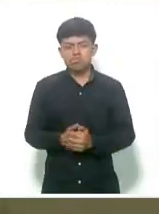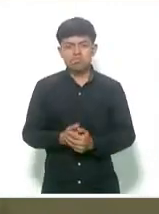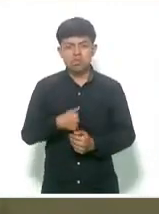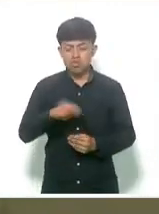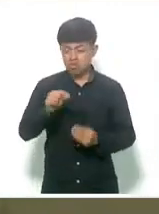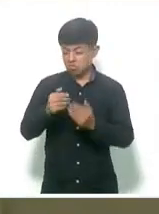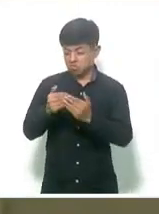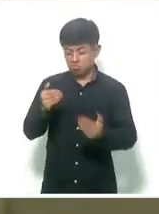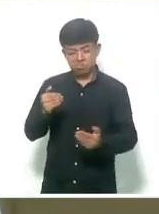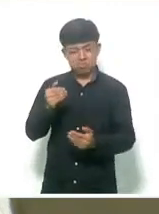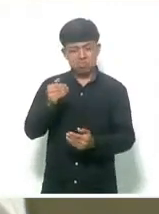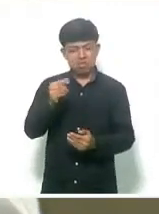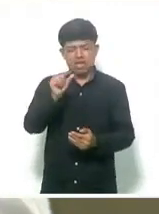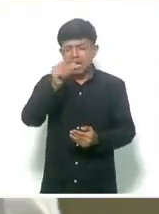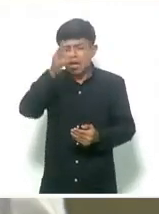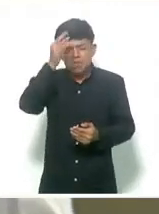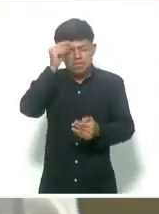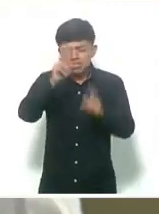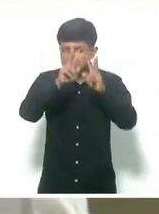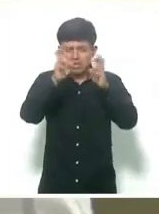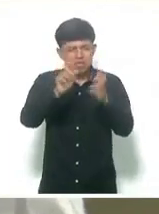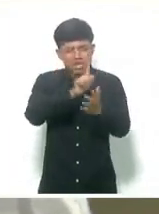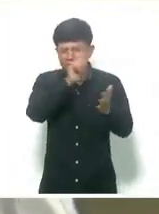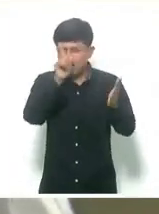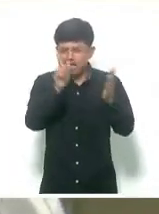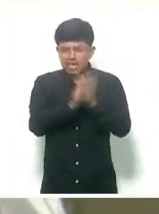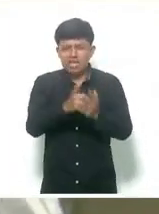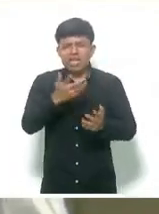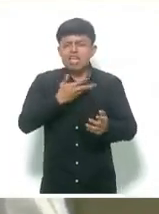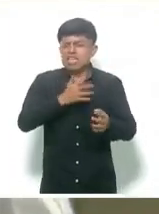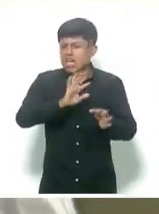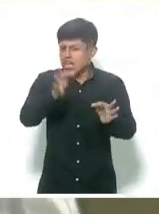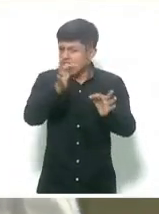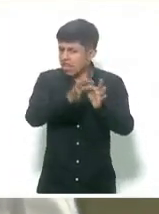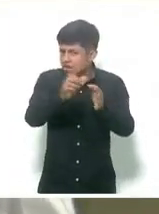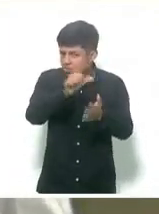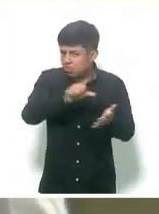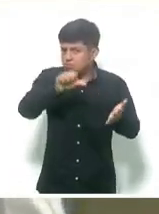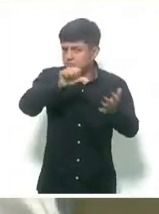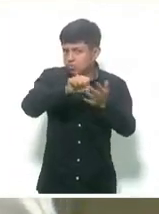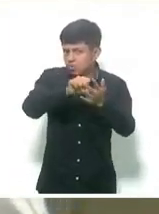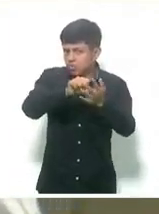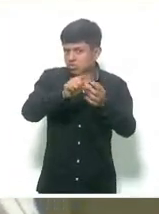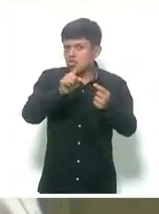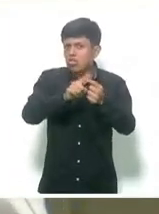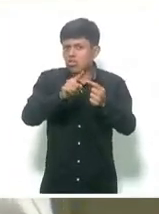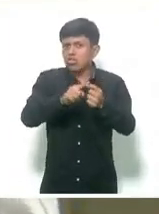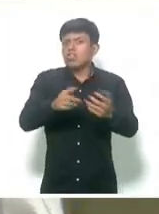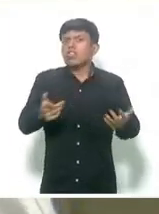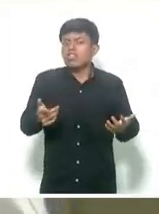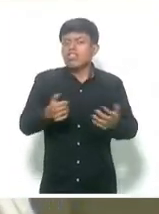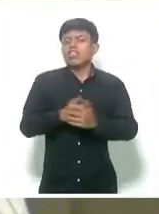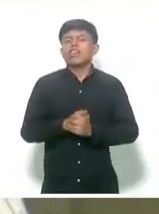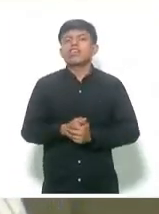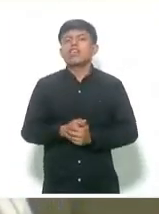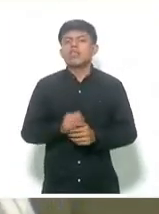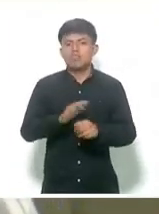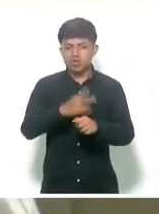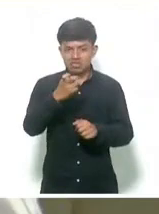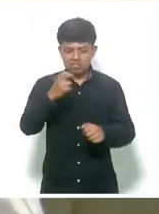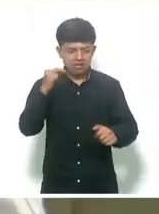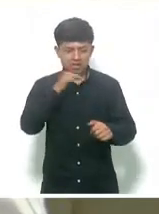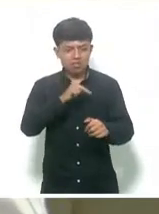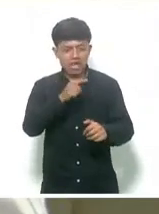aprendí en la dfs es de que se tienen ubicados ya los puntos donde están las organizaciones y por eso se actúa